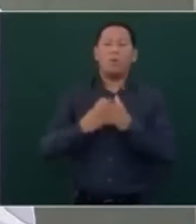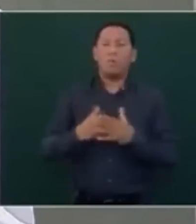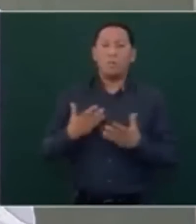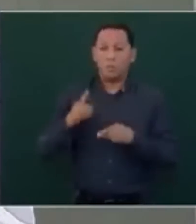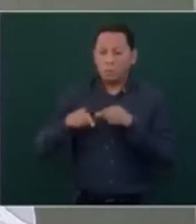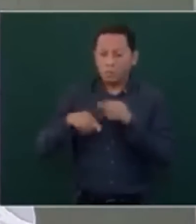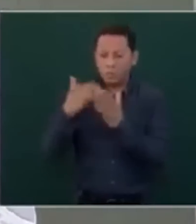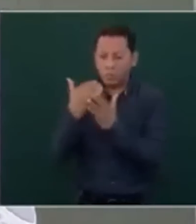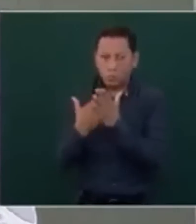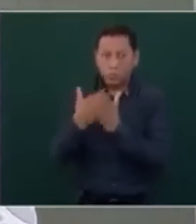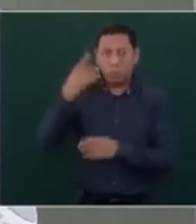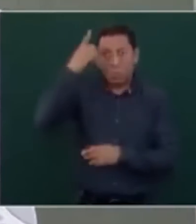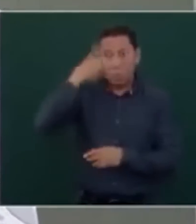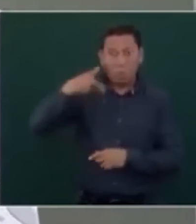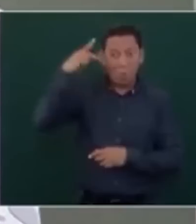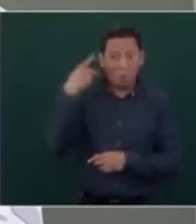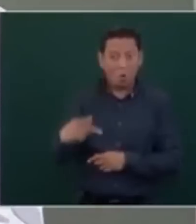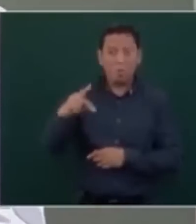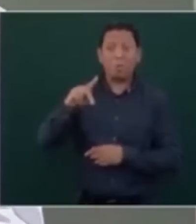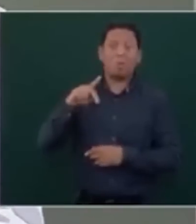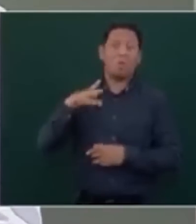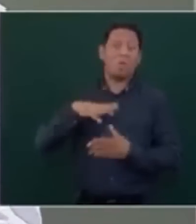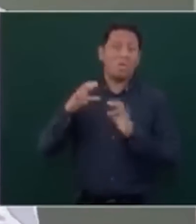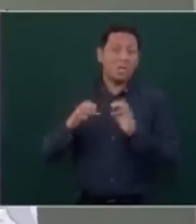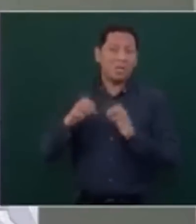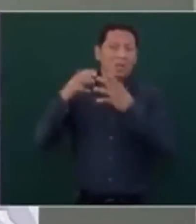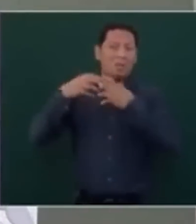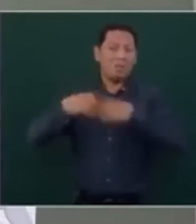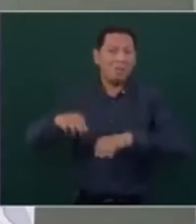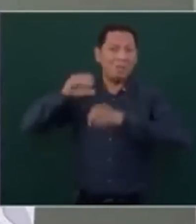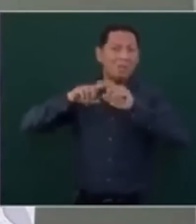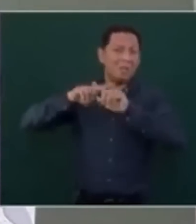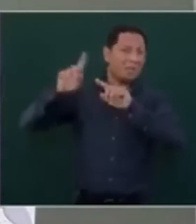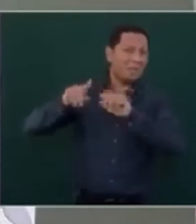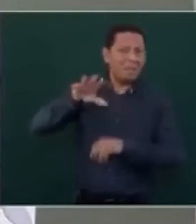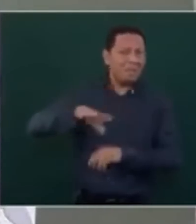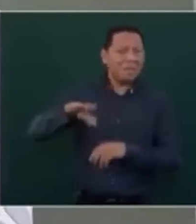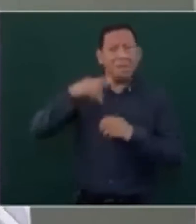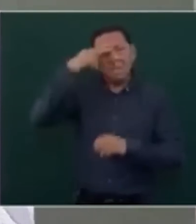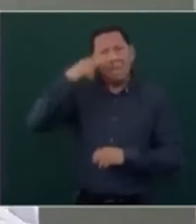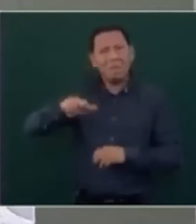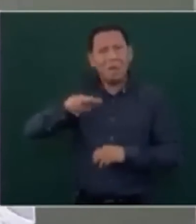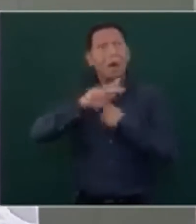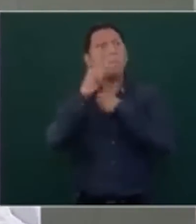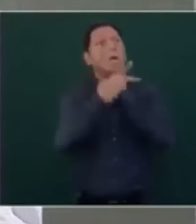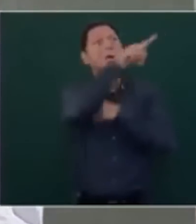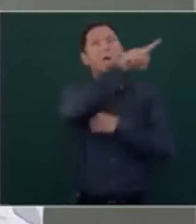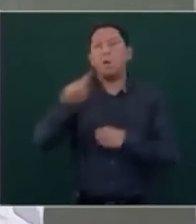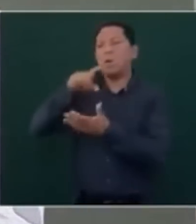la nación, del pueblo, a particulares nacionales y extranjeros, Si están muy